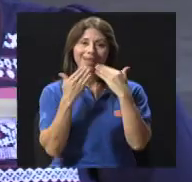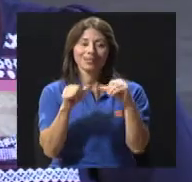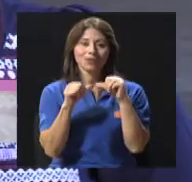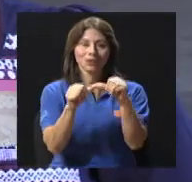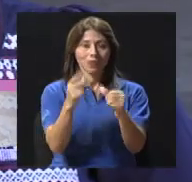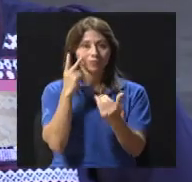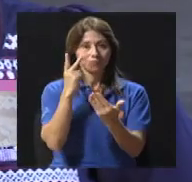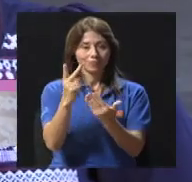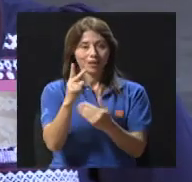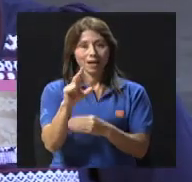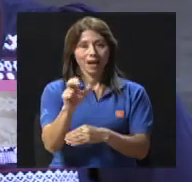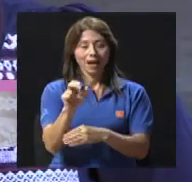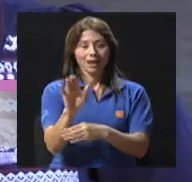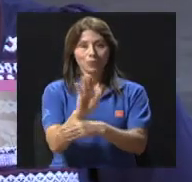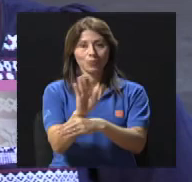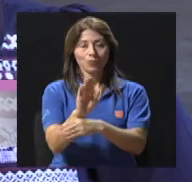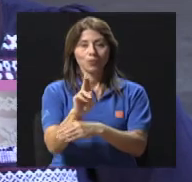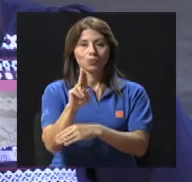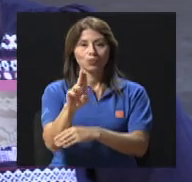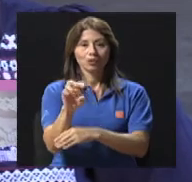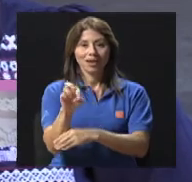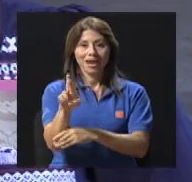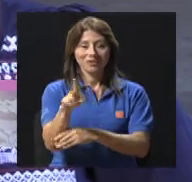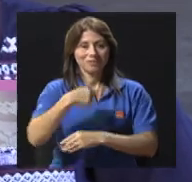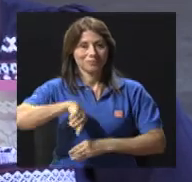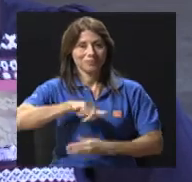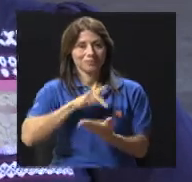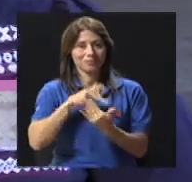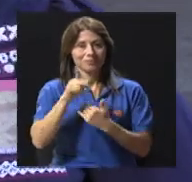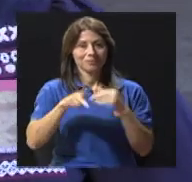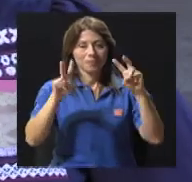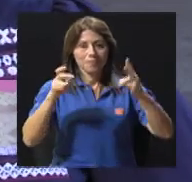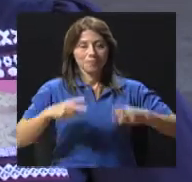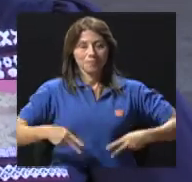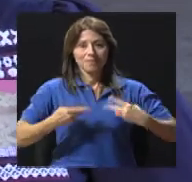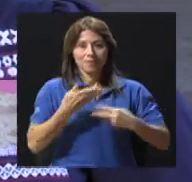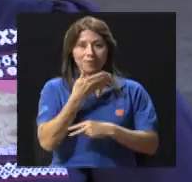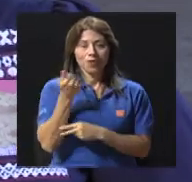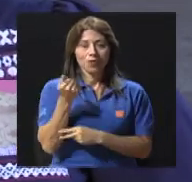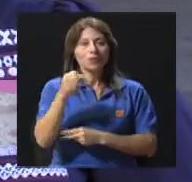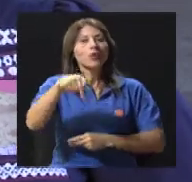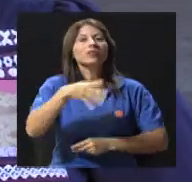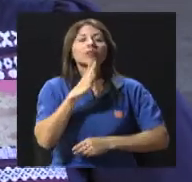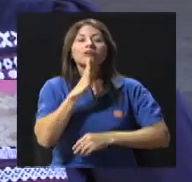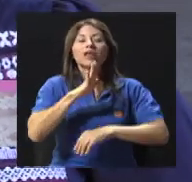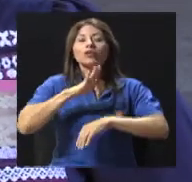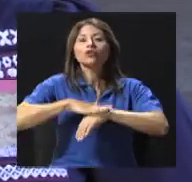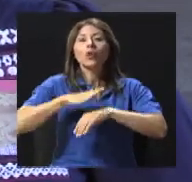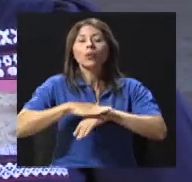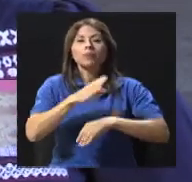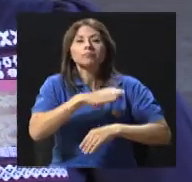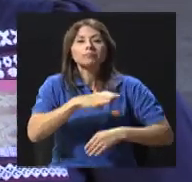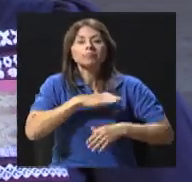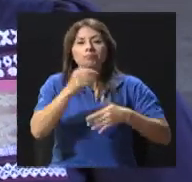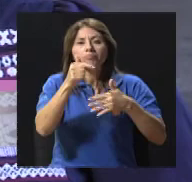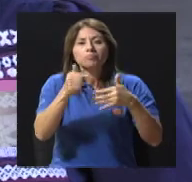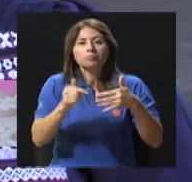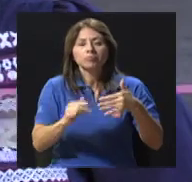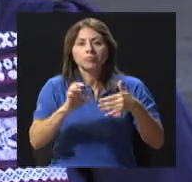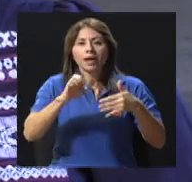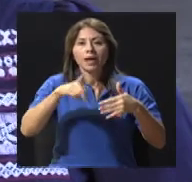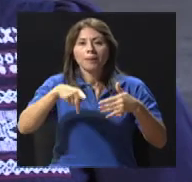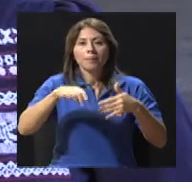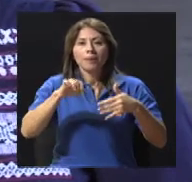Gracias por continuar en sintonía de su canal UCR, somos Vivir Mejor, y hoy estamos conversando sobre la epidemiología del cáncer en